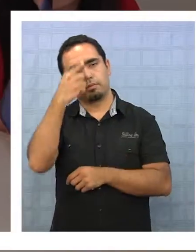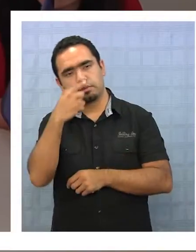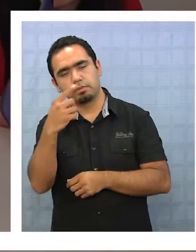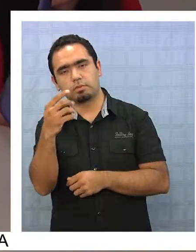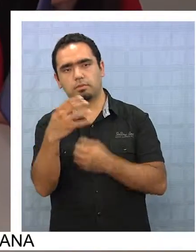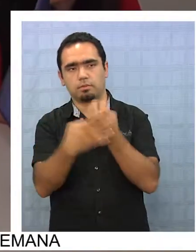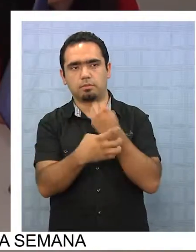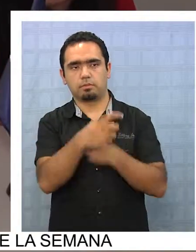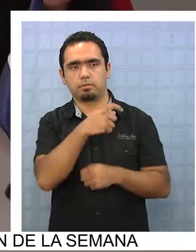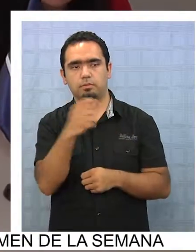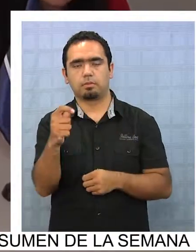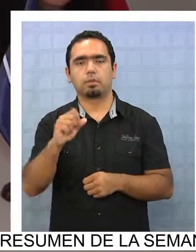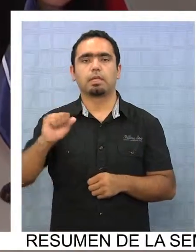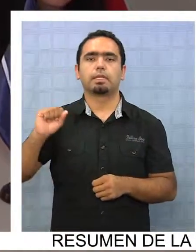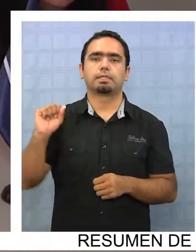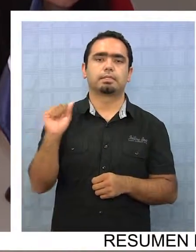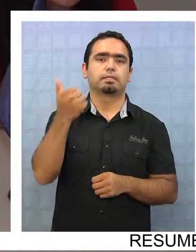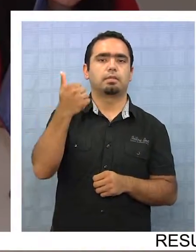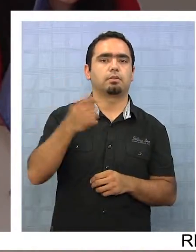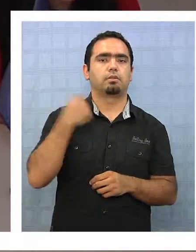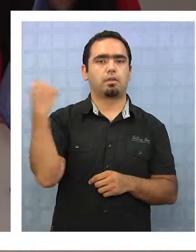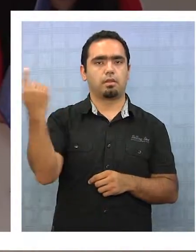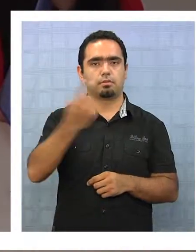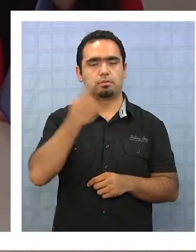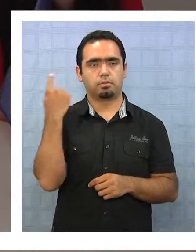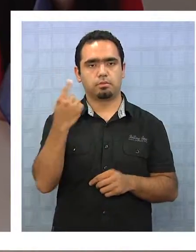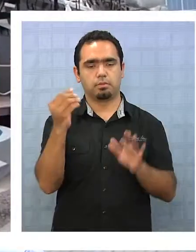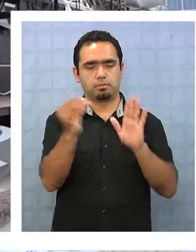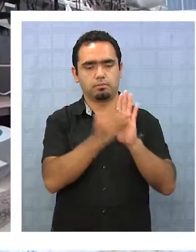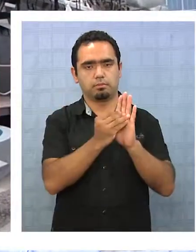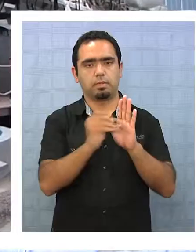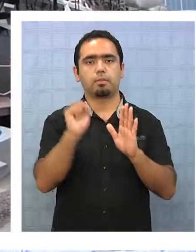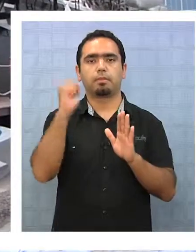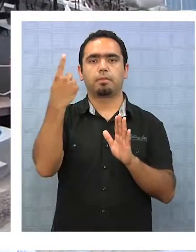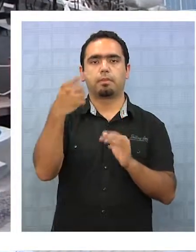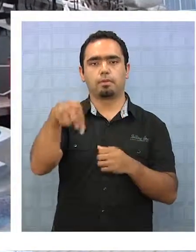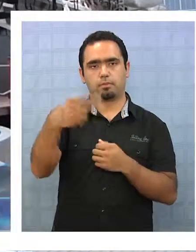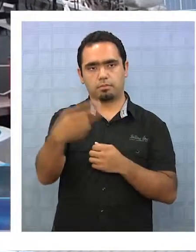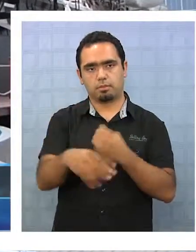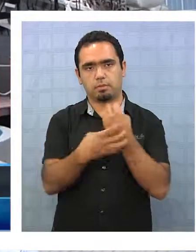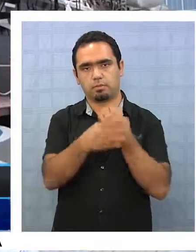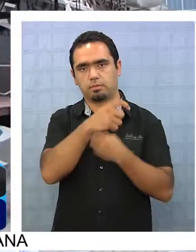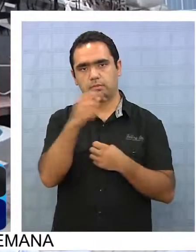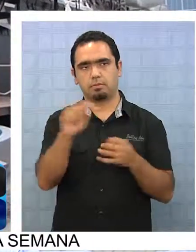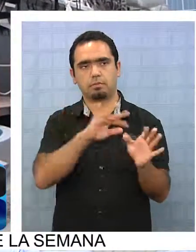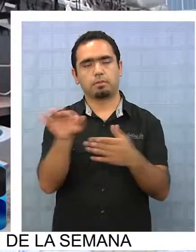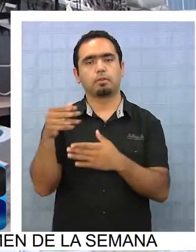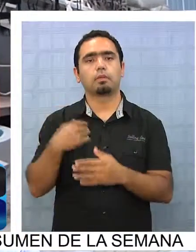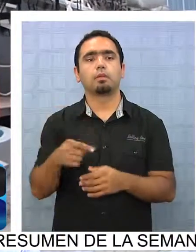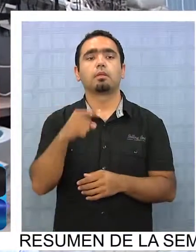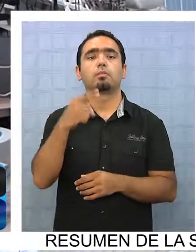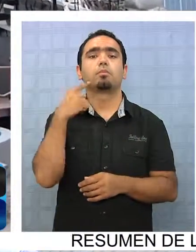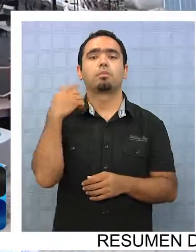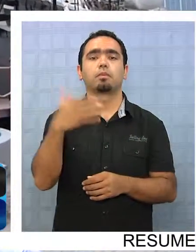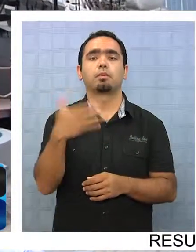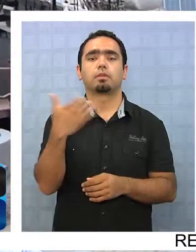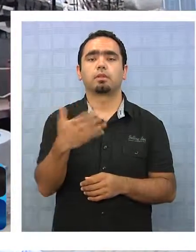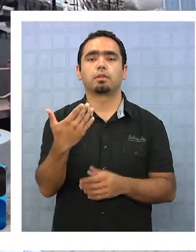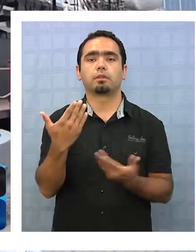de Tarapacá y el sexto a nivel nacional. Se producen varios efectos. Uno de ellos que es muy importante,